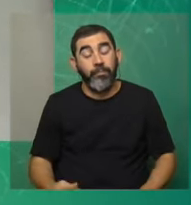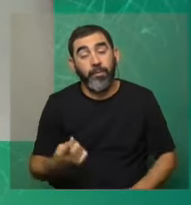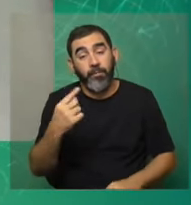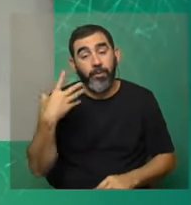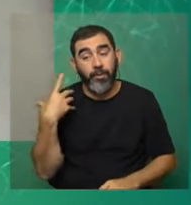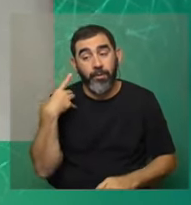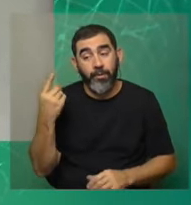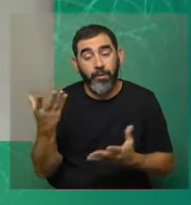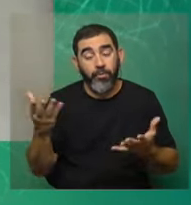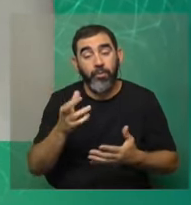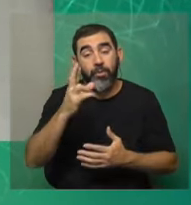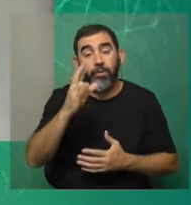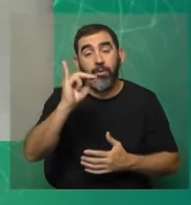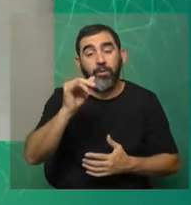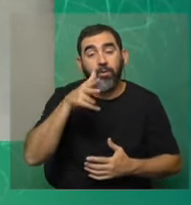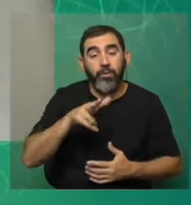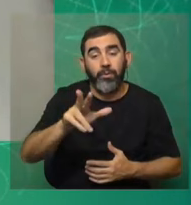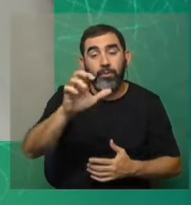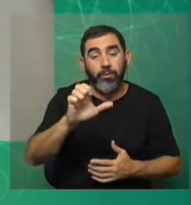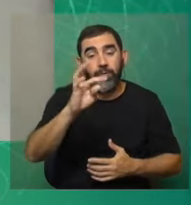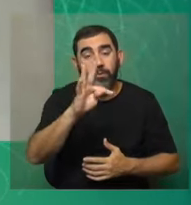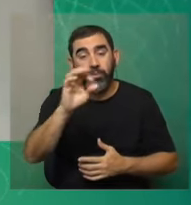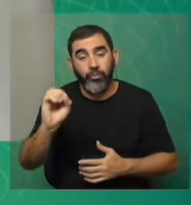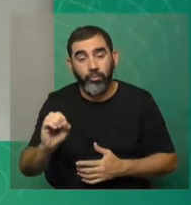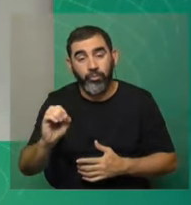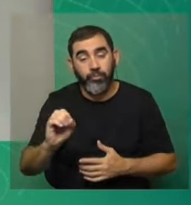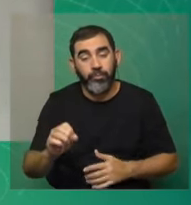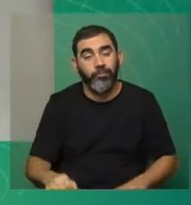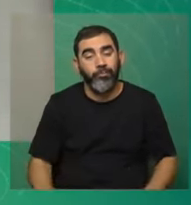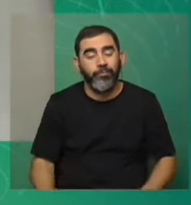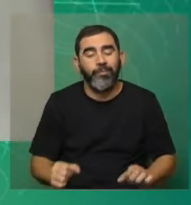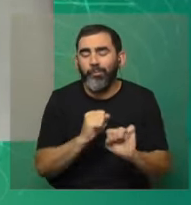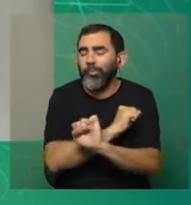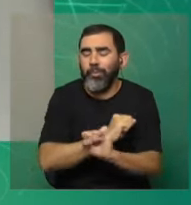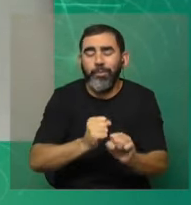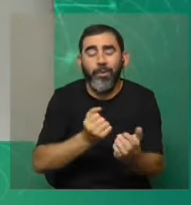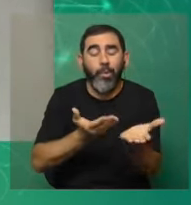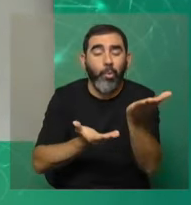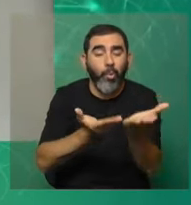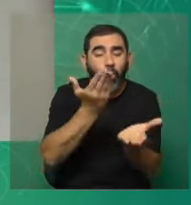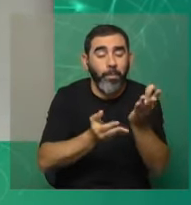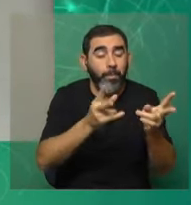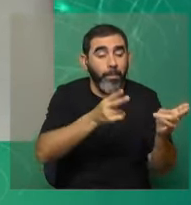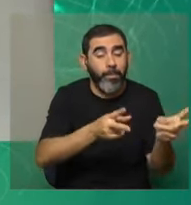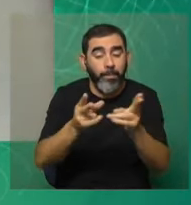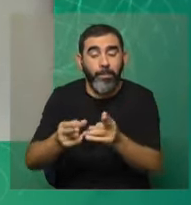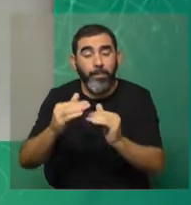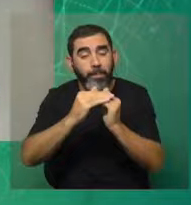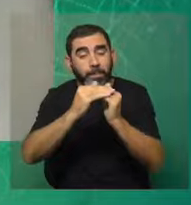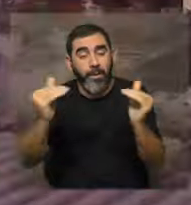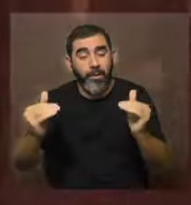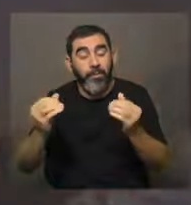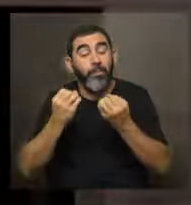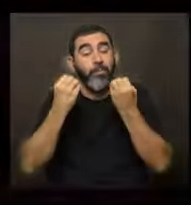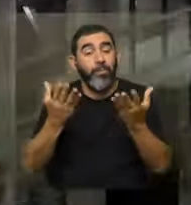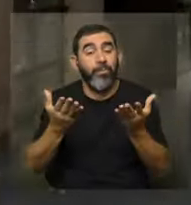dirección está a cargo Mariano reto nosotros vemos que tampoco es posible comparar un periodo en términos normales